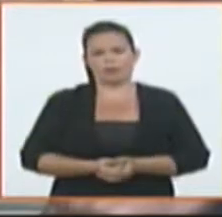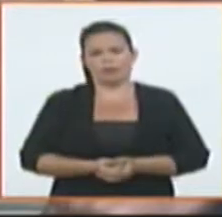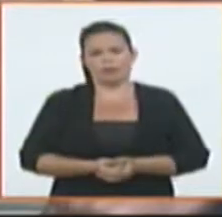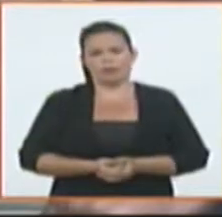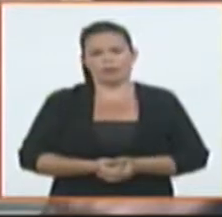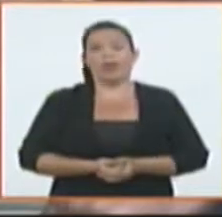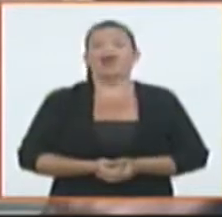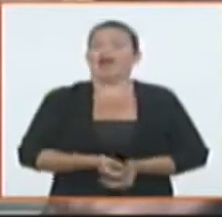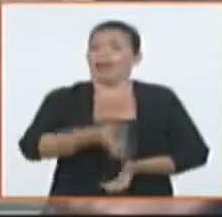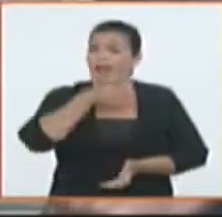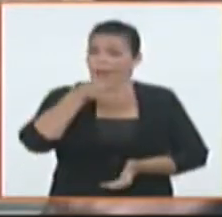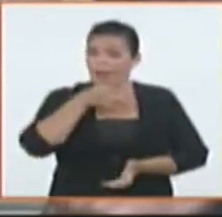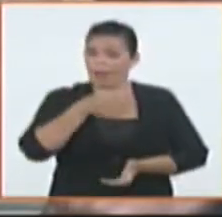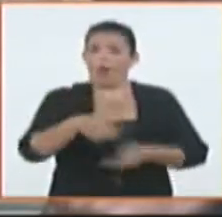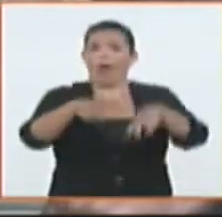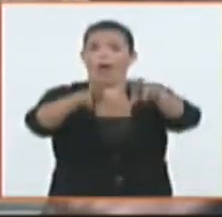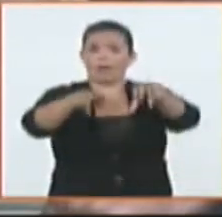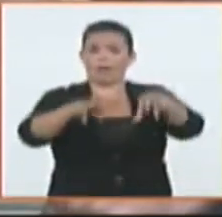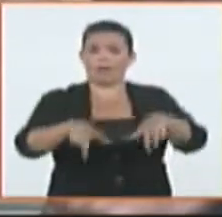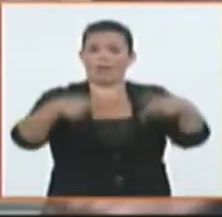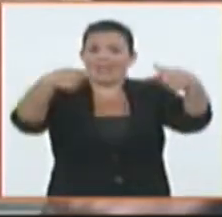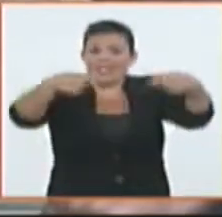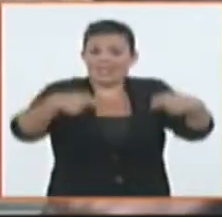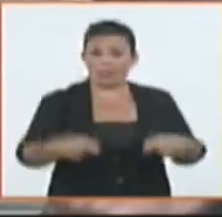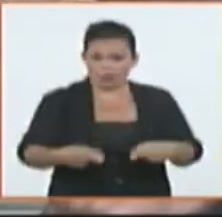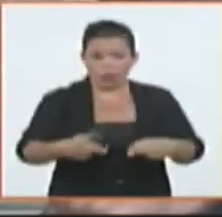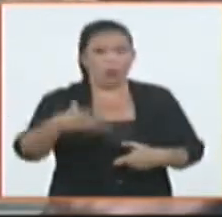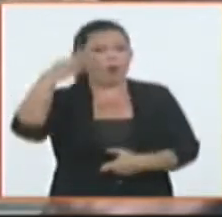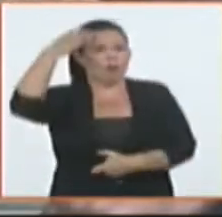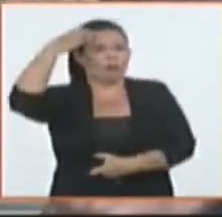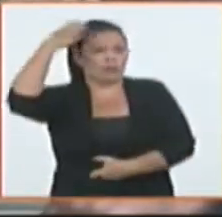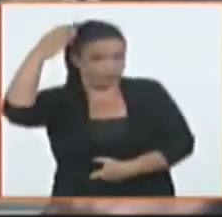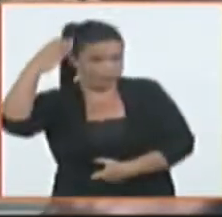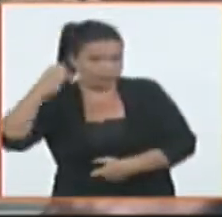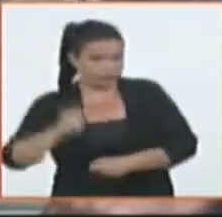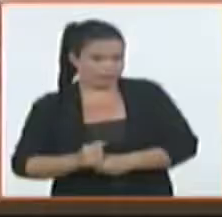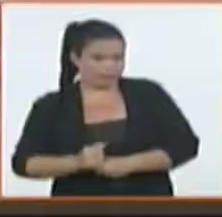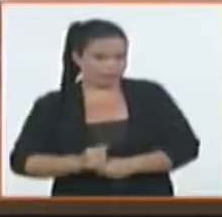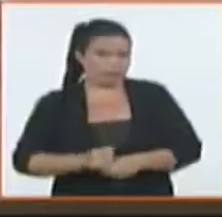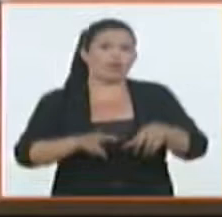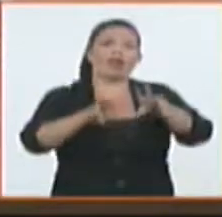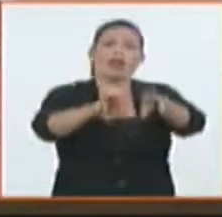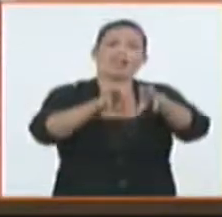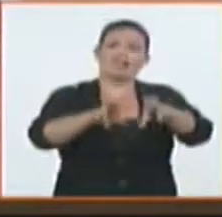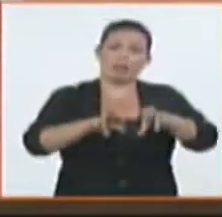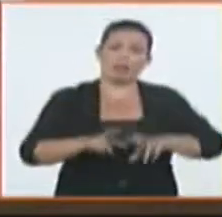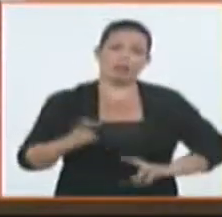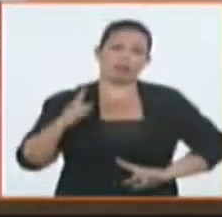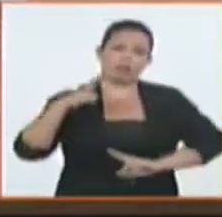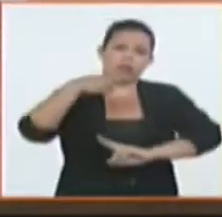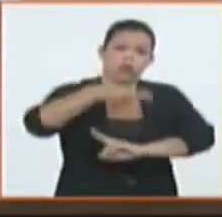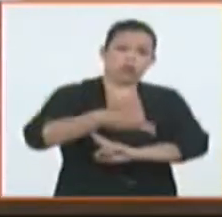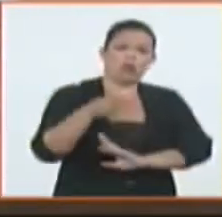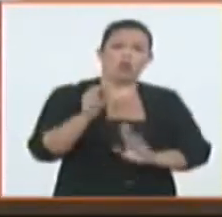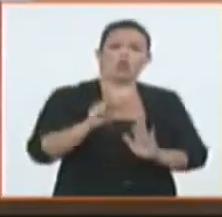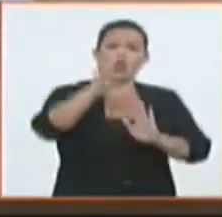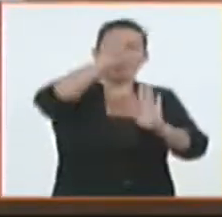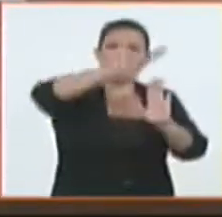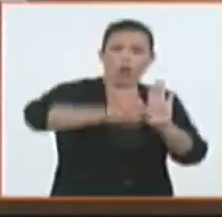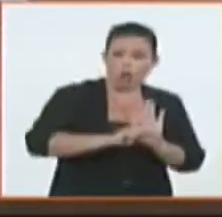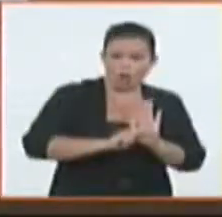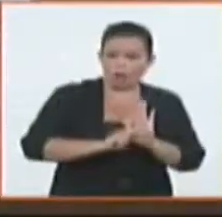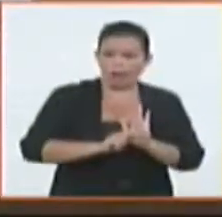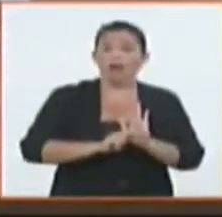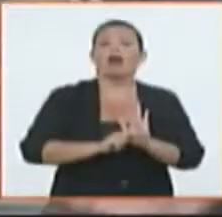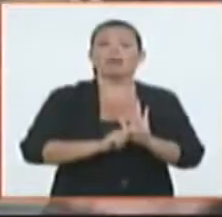es Estado y es gobierno, tiene funciones de Estado y de gobierno. La asamblea es normativa y es representativa.